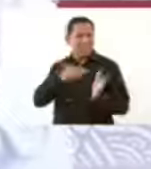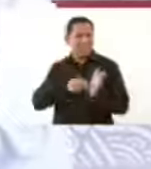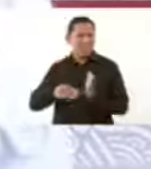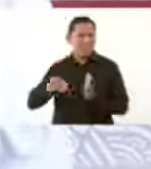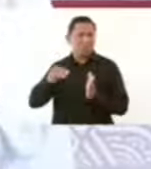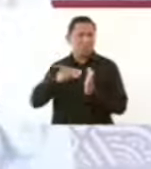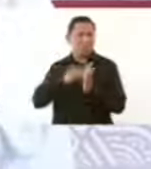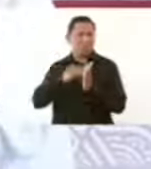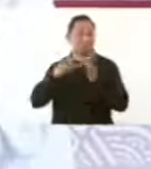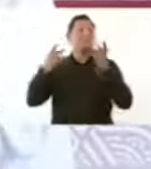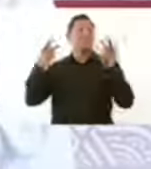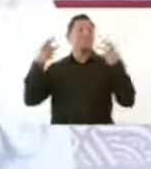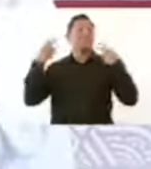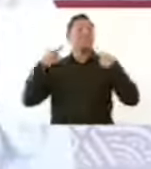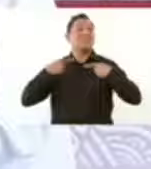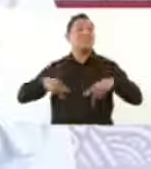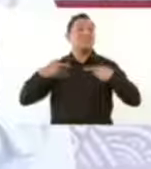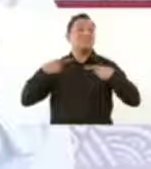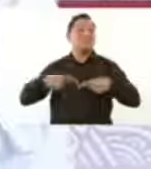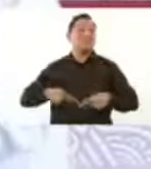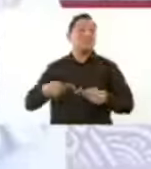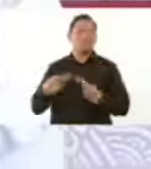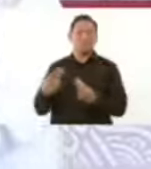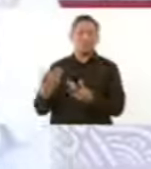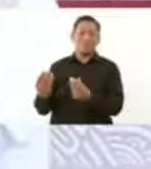millones de paisanos,